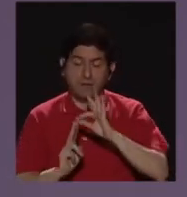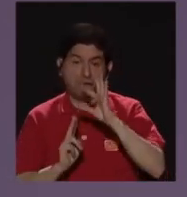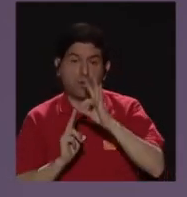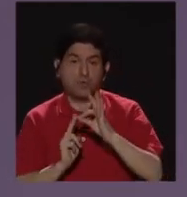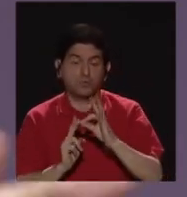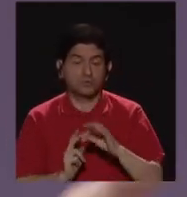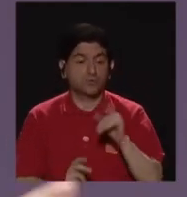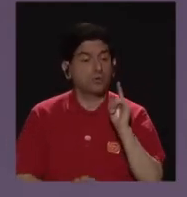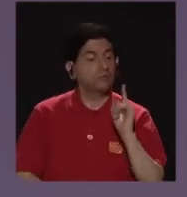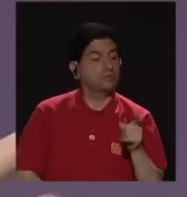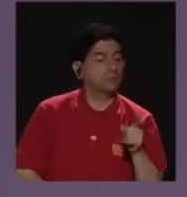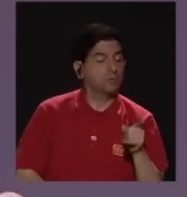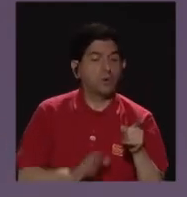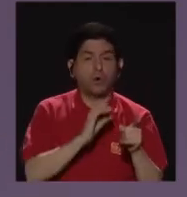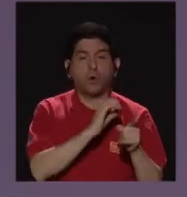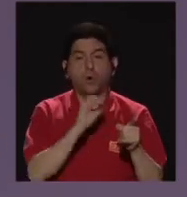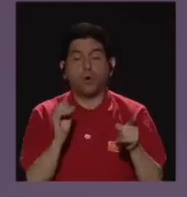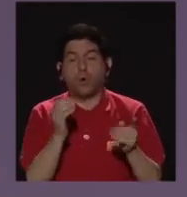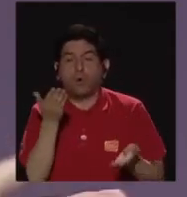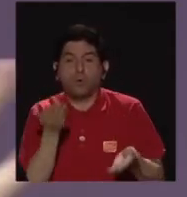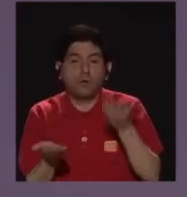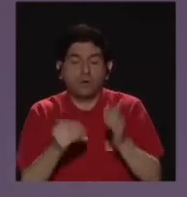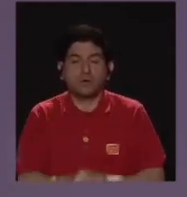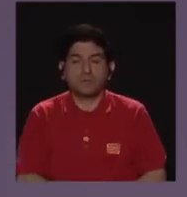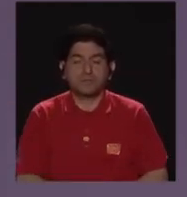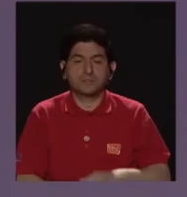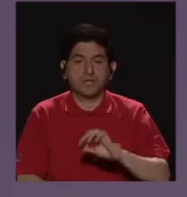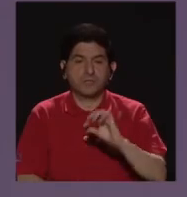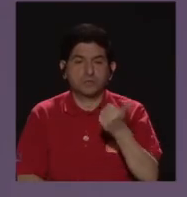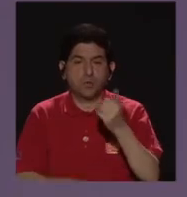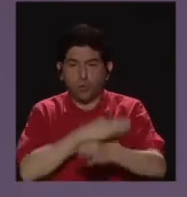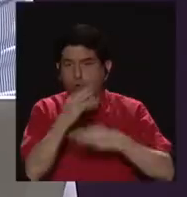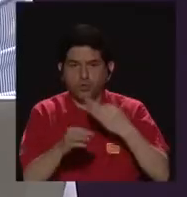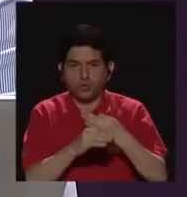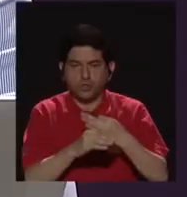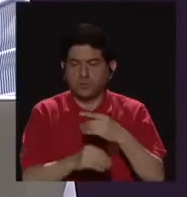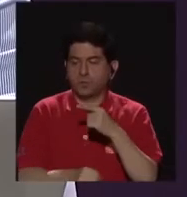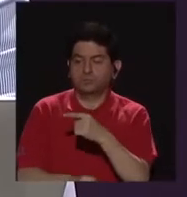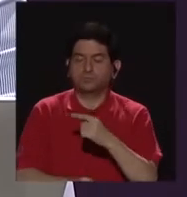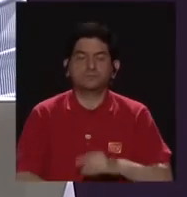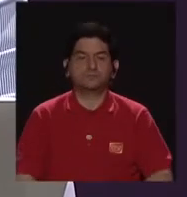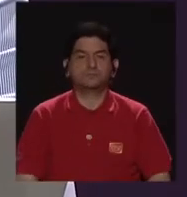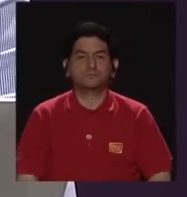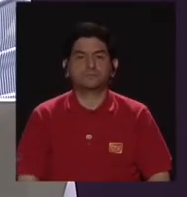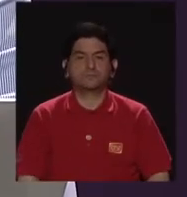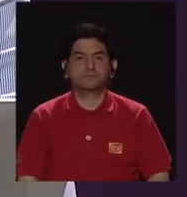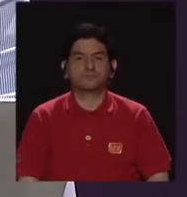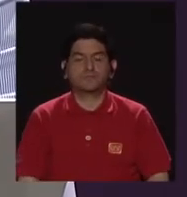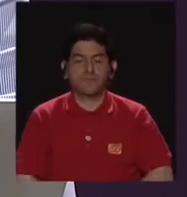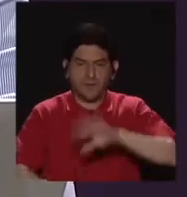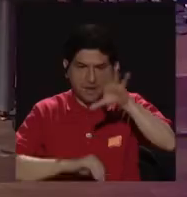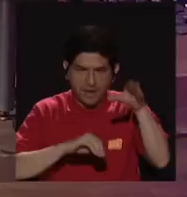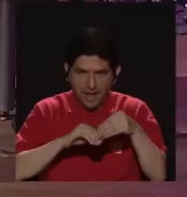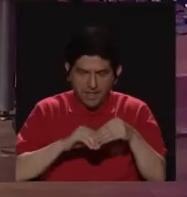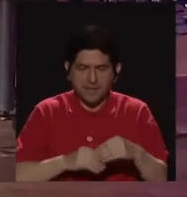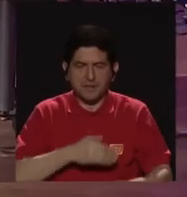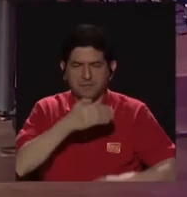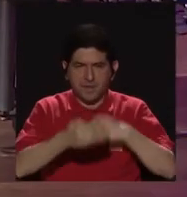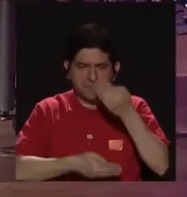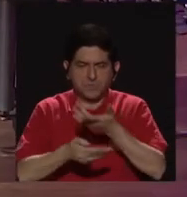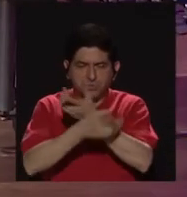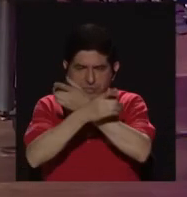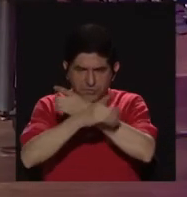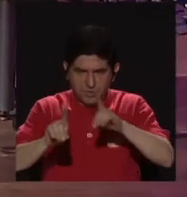esta o la alternativa sería digamos el modelo hacia otro lado bueno yo pienso que además de la democratización de este